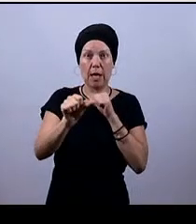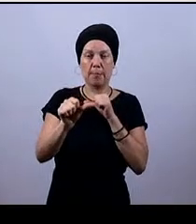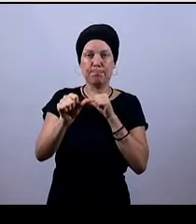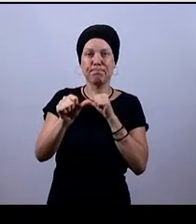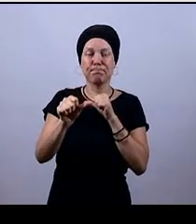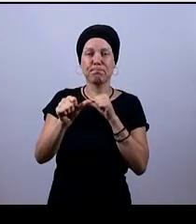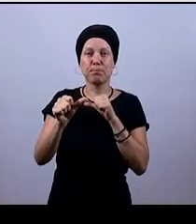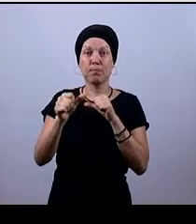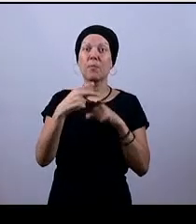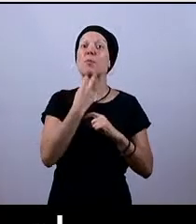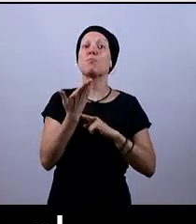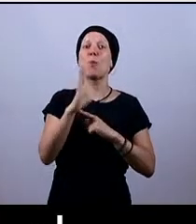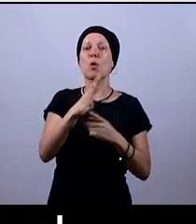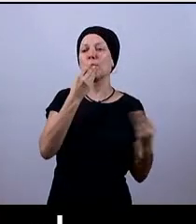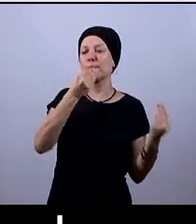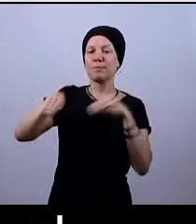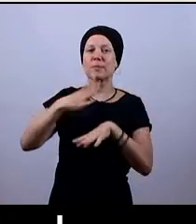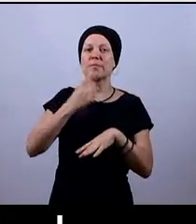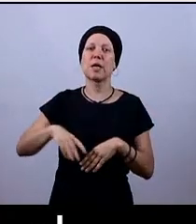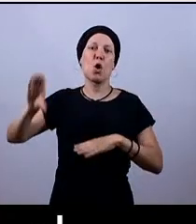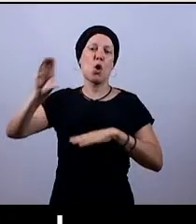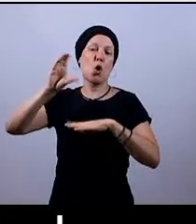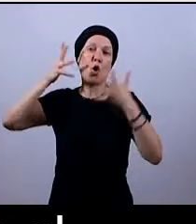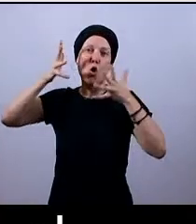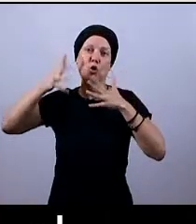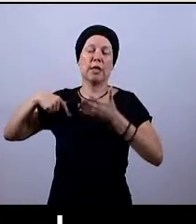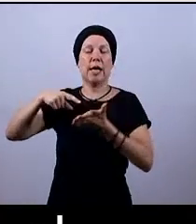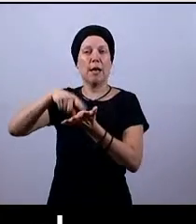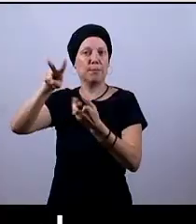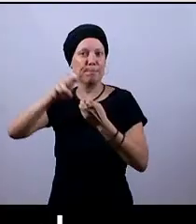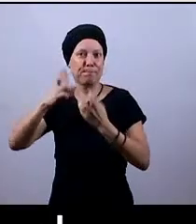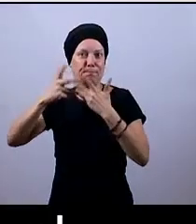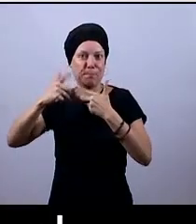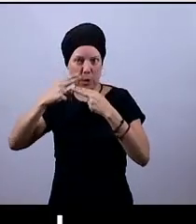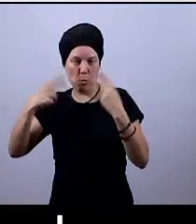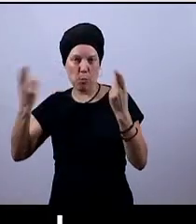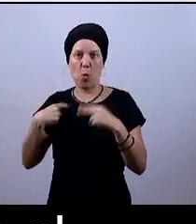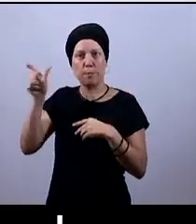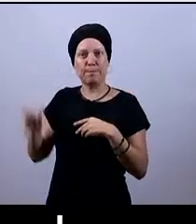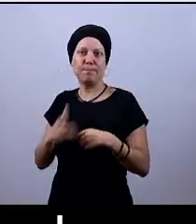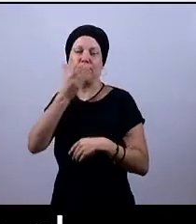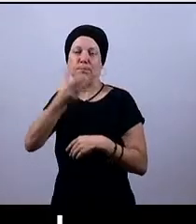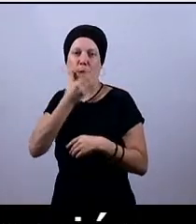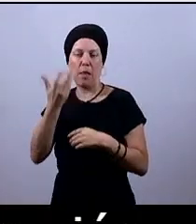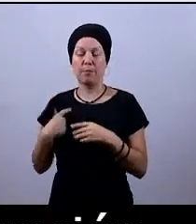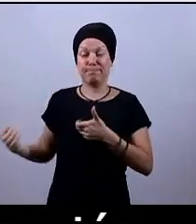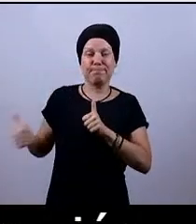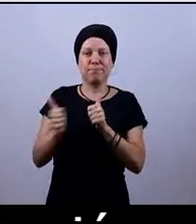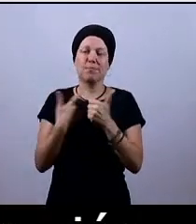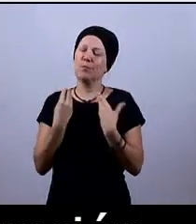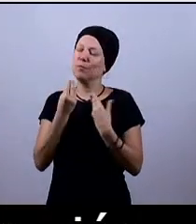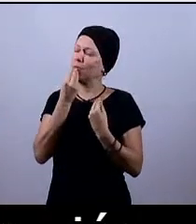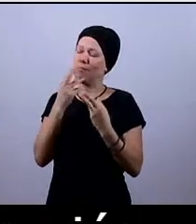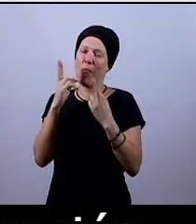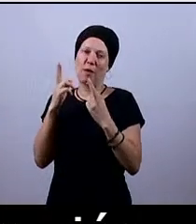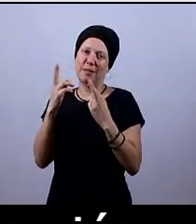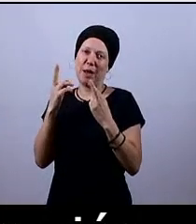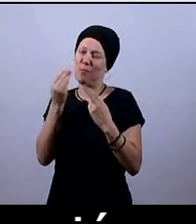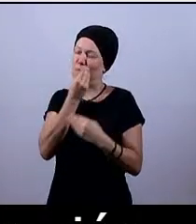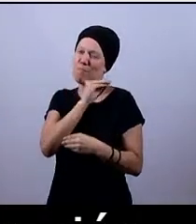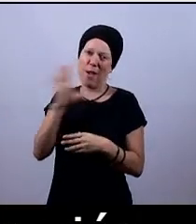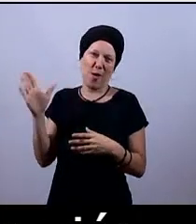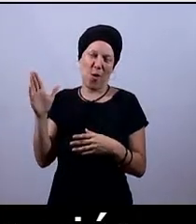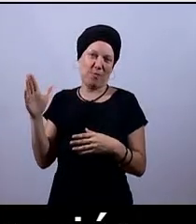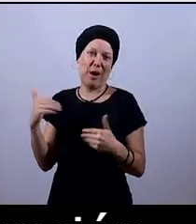relevo de esta portavocía la consejera de Hacienda y Administración, Elena Manzano, que me acompaña y que le deseo el mejor desempeño de sus